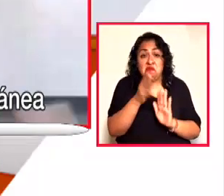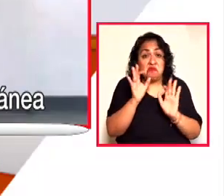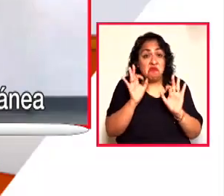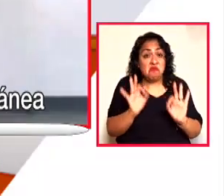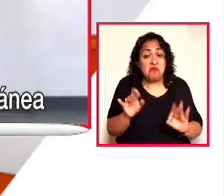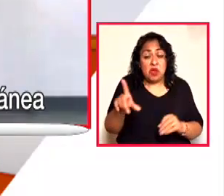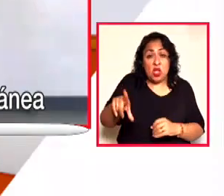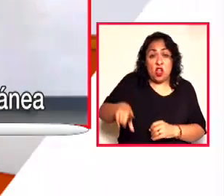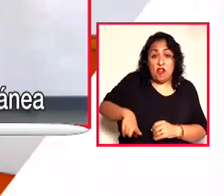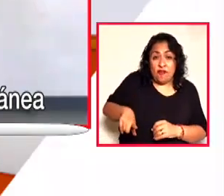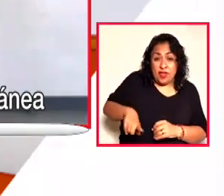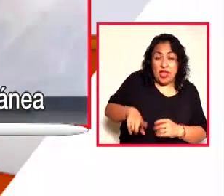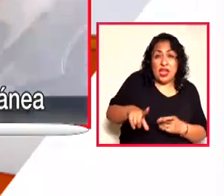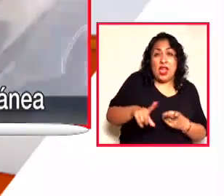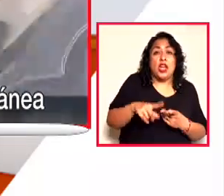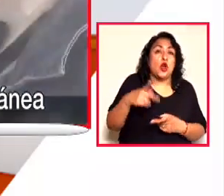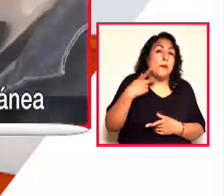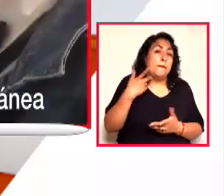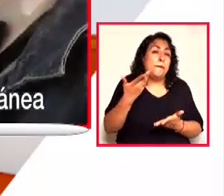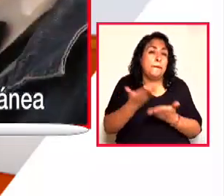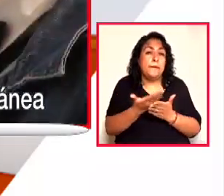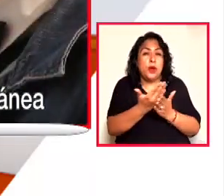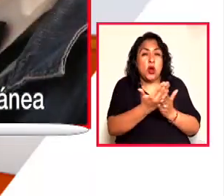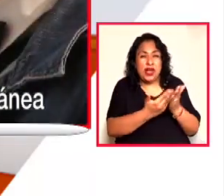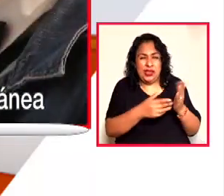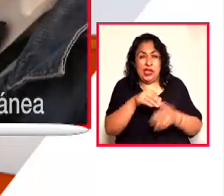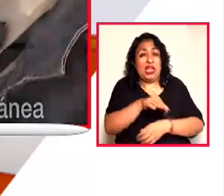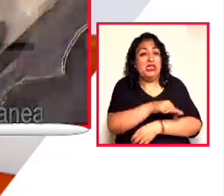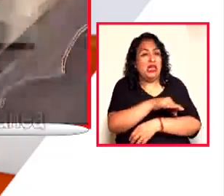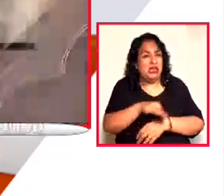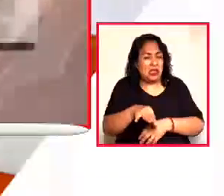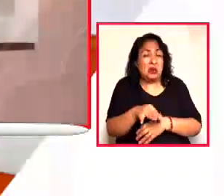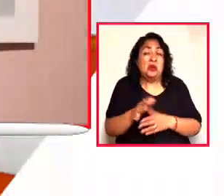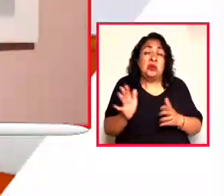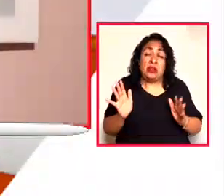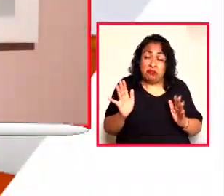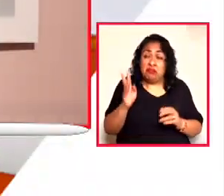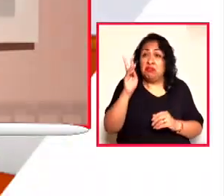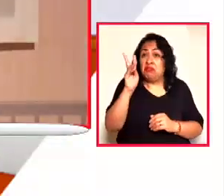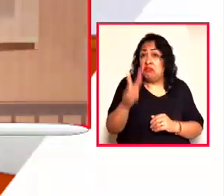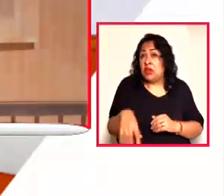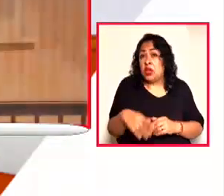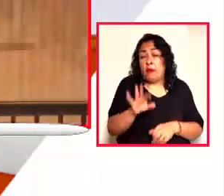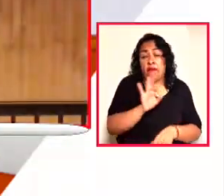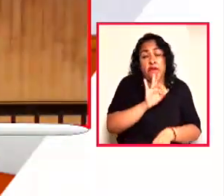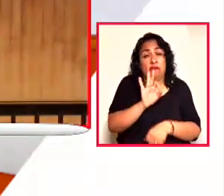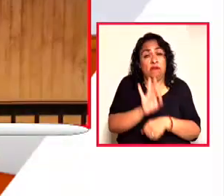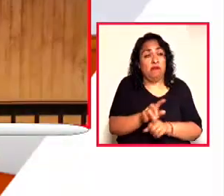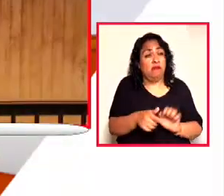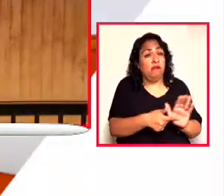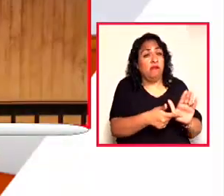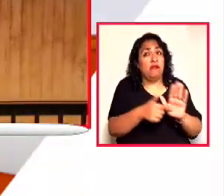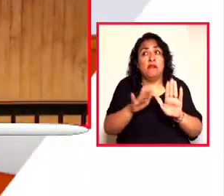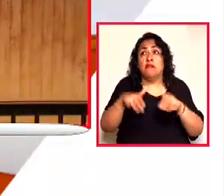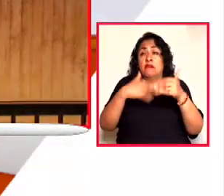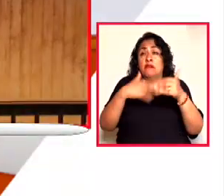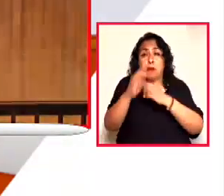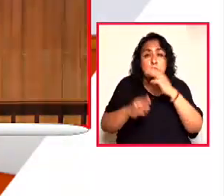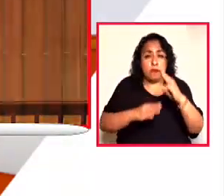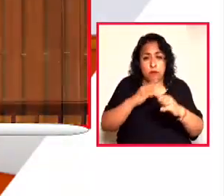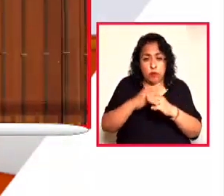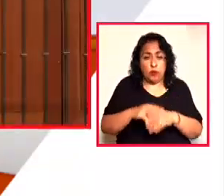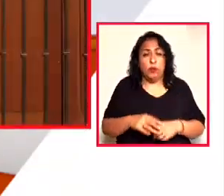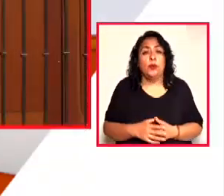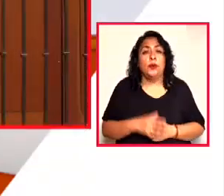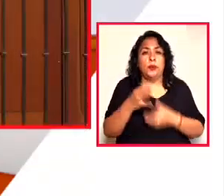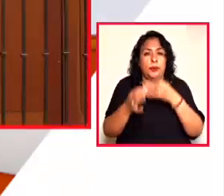gobierno, desde las políticas públicas, la arquitectura ha sido un estandarte con el cual darse a conocer al mundo.